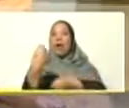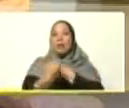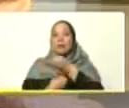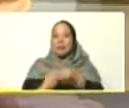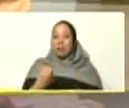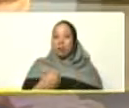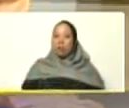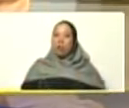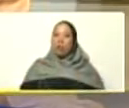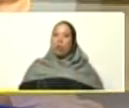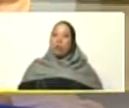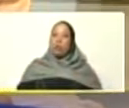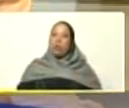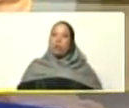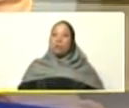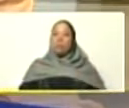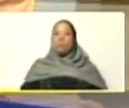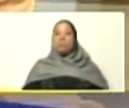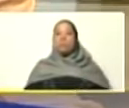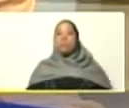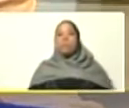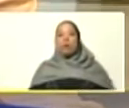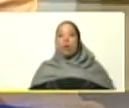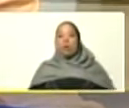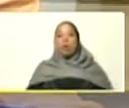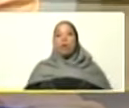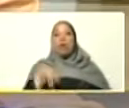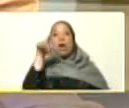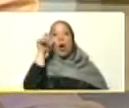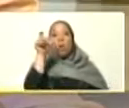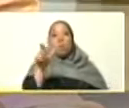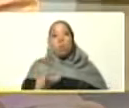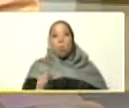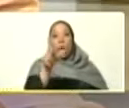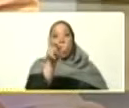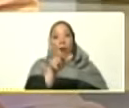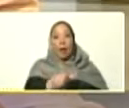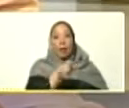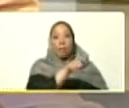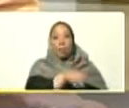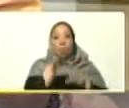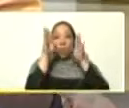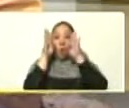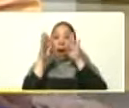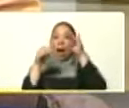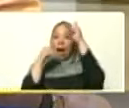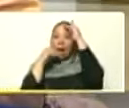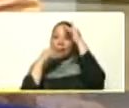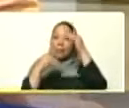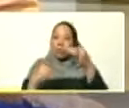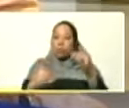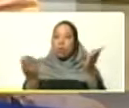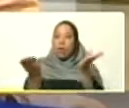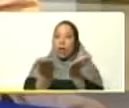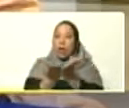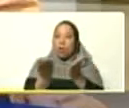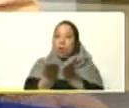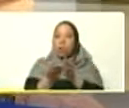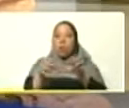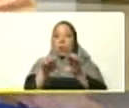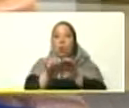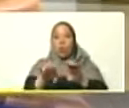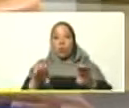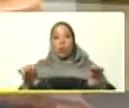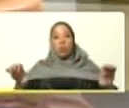creación de ese pueblo para la atención de la infraestructura educativa, escolar, que es una